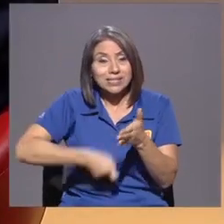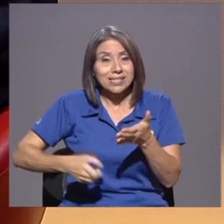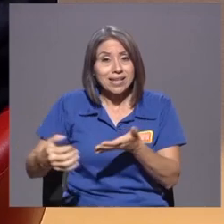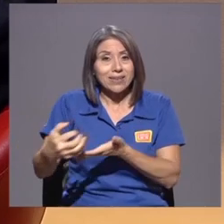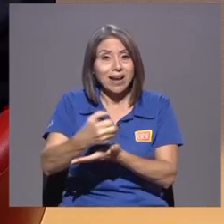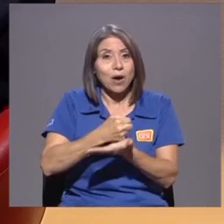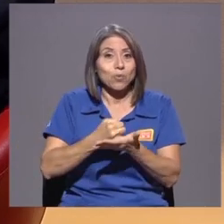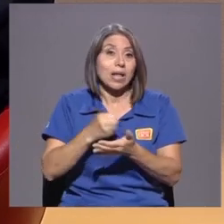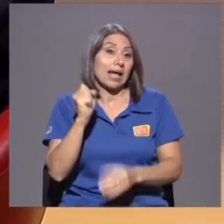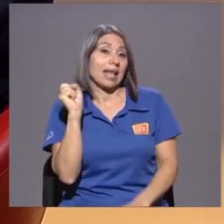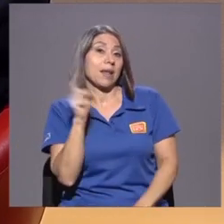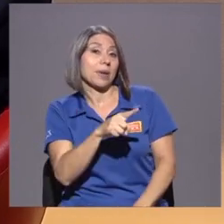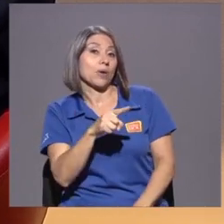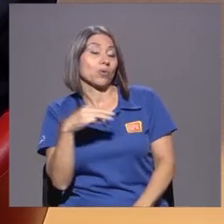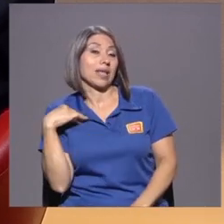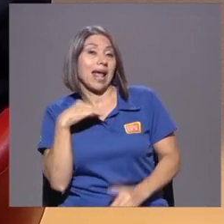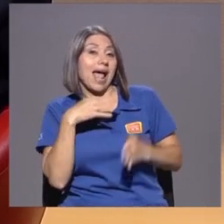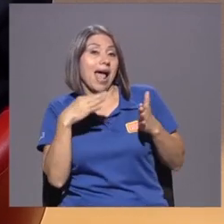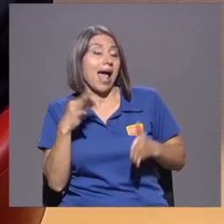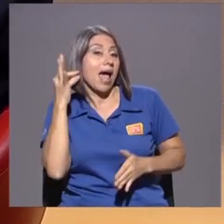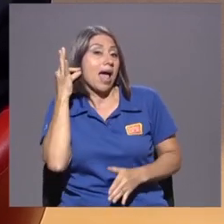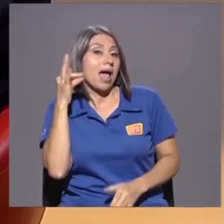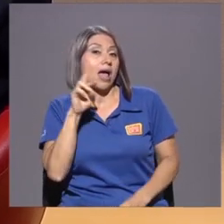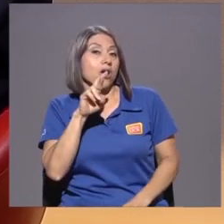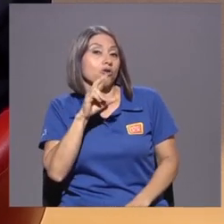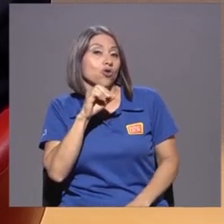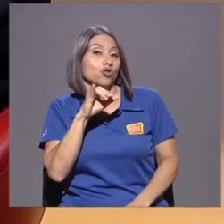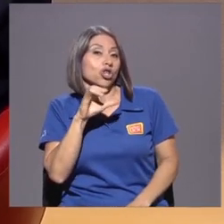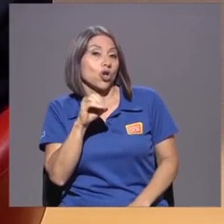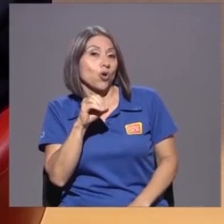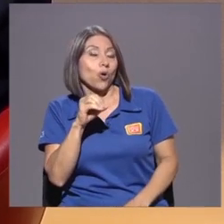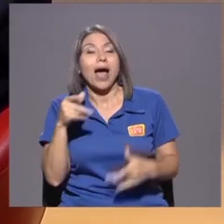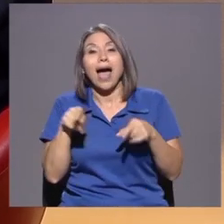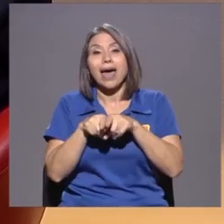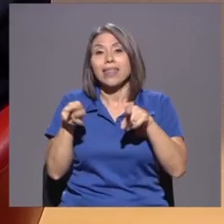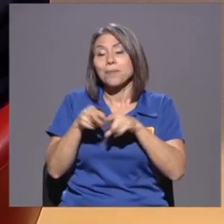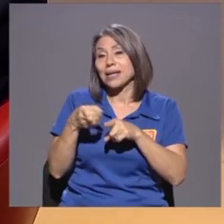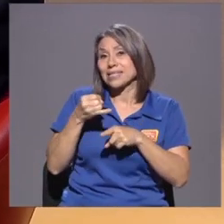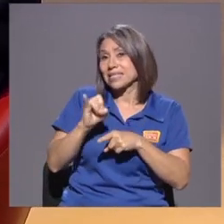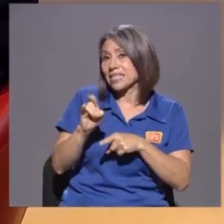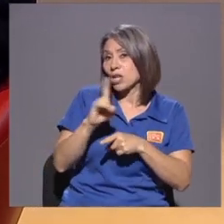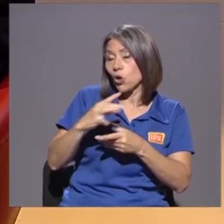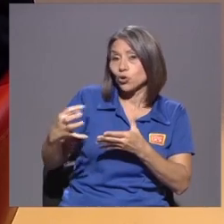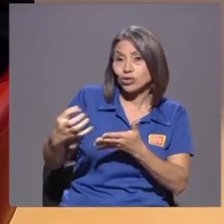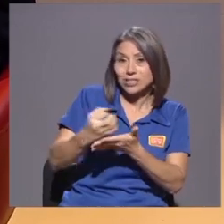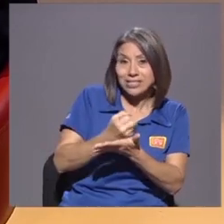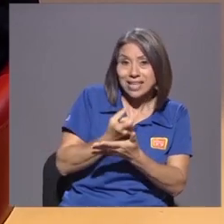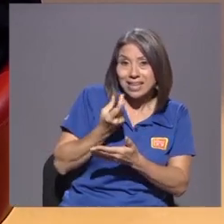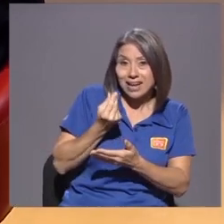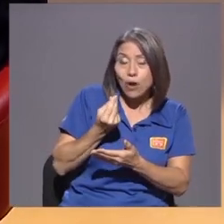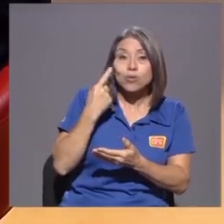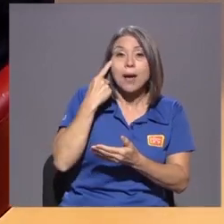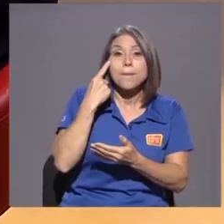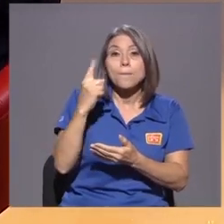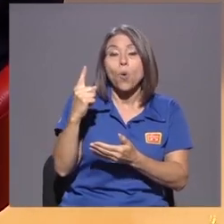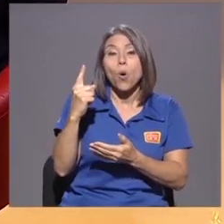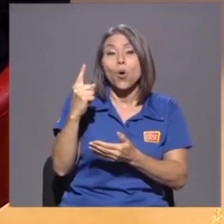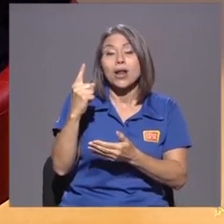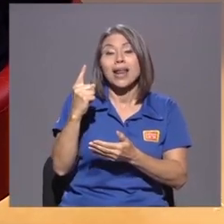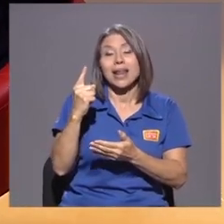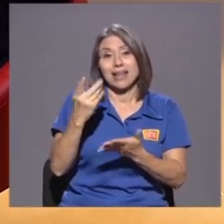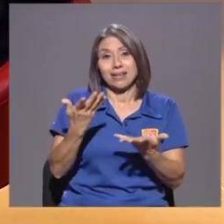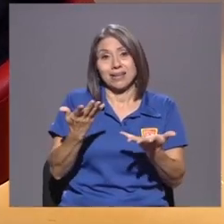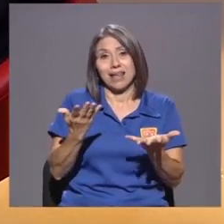le pregunten a doña rocío bueno y además si no se recauda por un motivo de desaceleración económica eso implica que también hay más